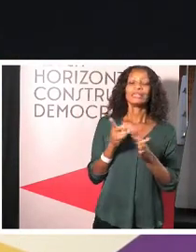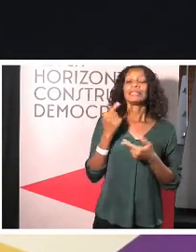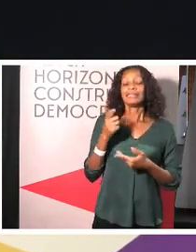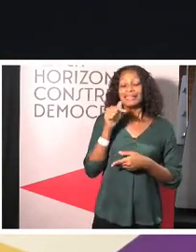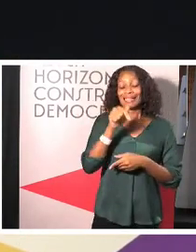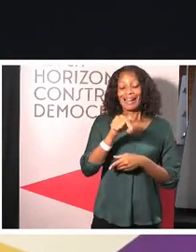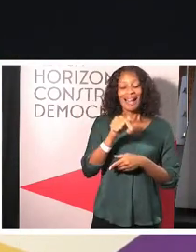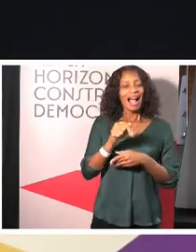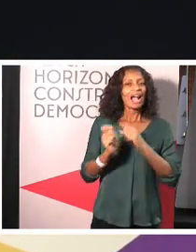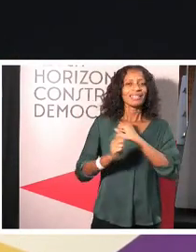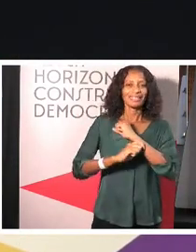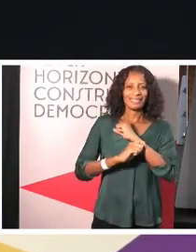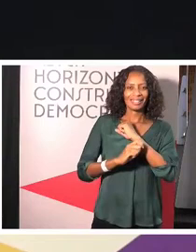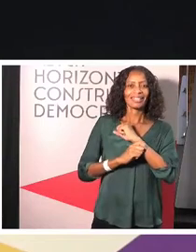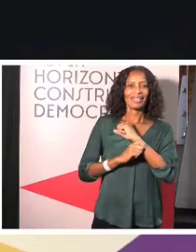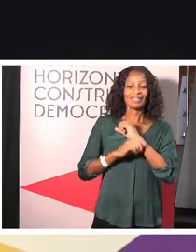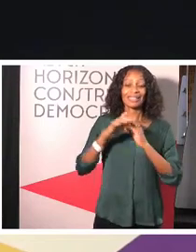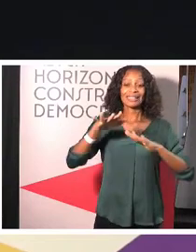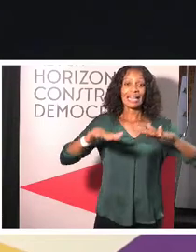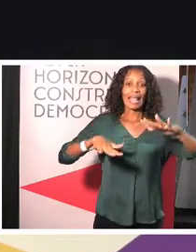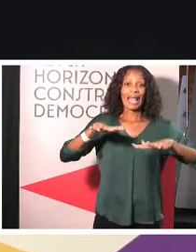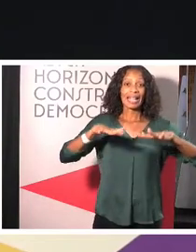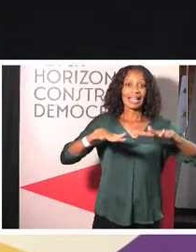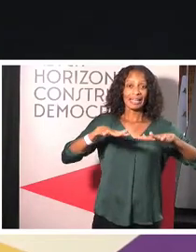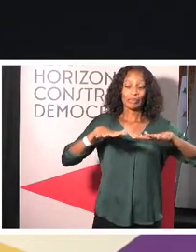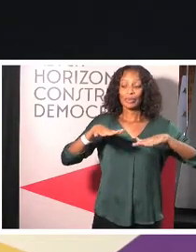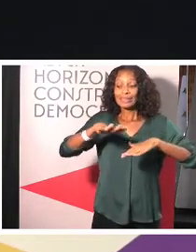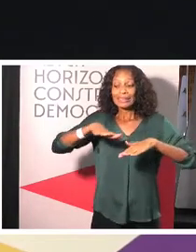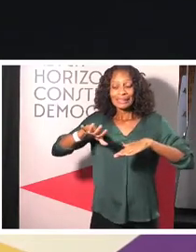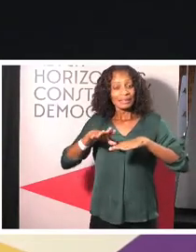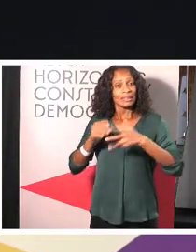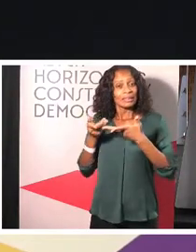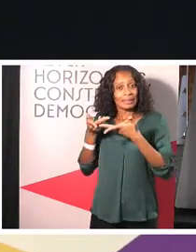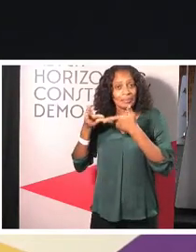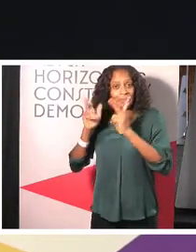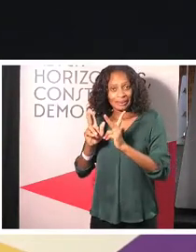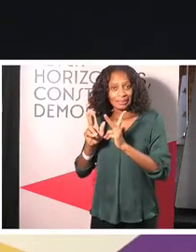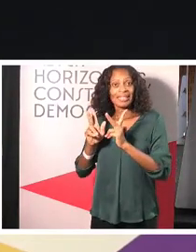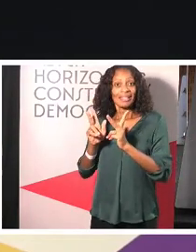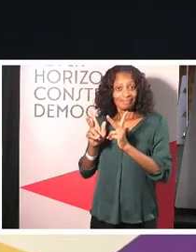ahí estaba la clave. Ayuso ha entendido lo que era el terreno de la libertad y ha entendido